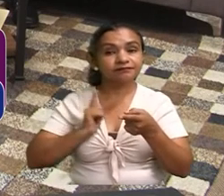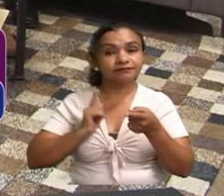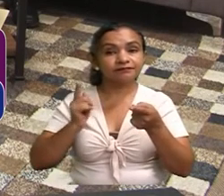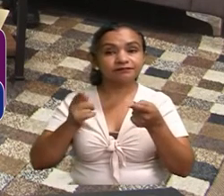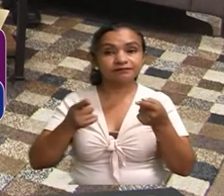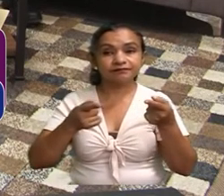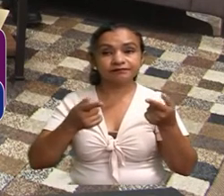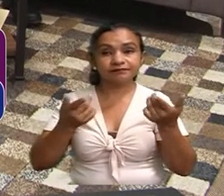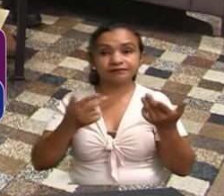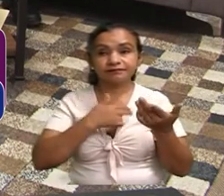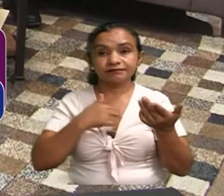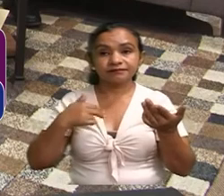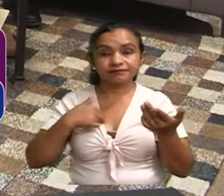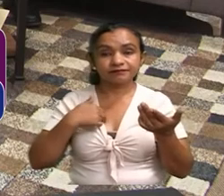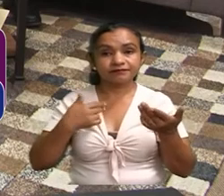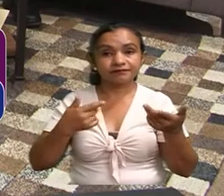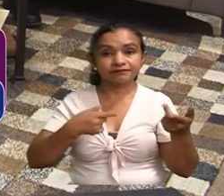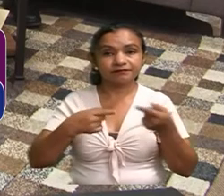importando